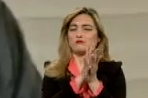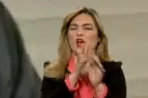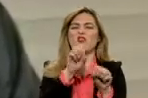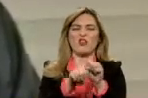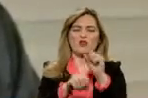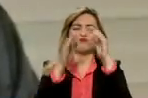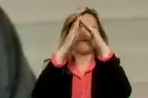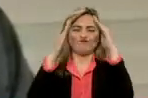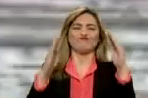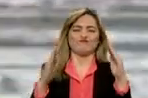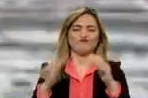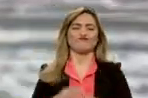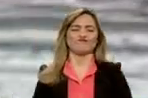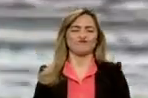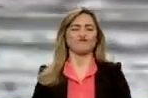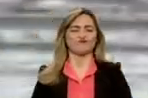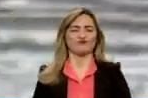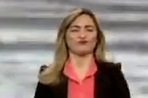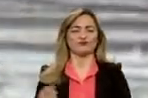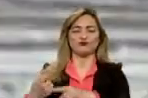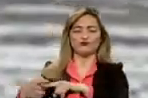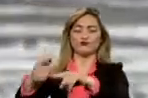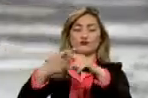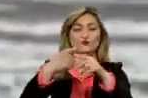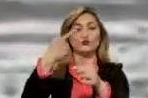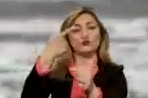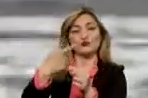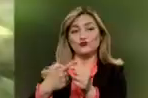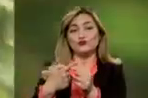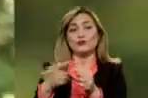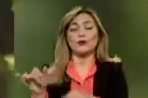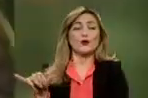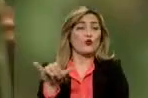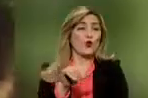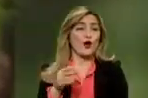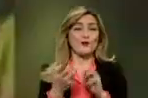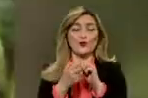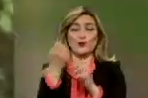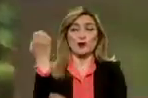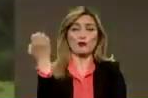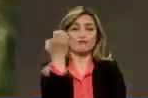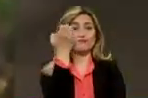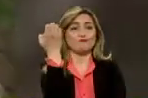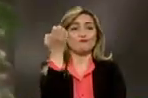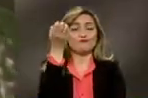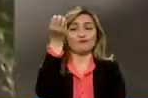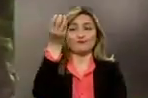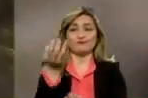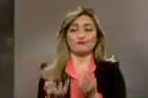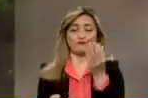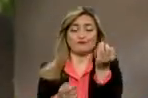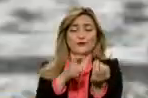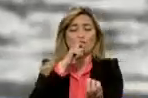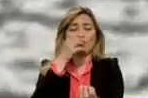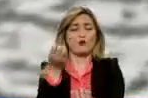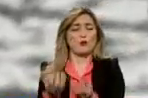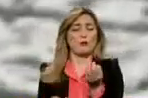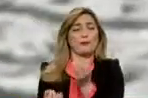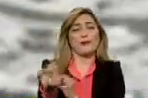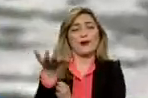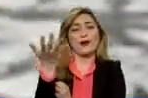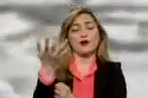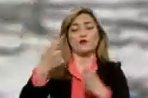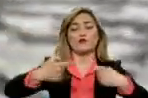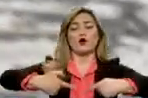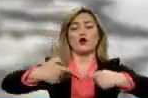daños materiales a viviendas. En otras partes de la capital, los ciudadanos registraron varias emergencias relacionadas con las precipitaciones. A la altura